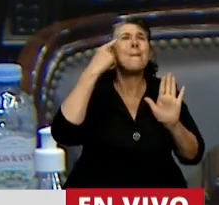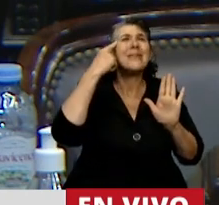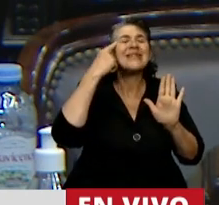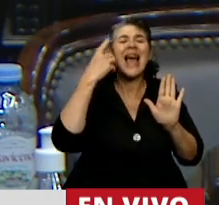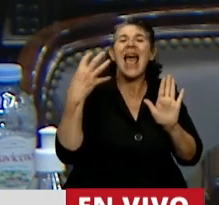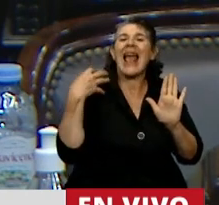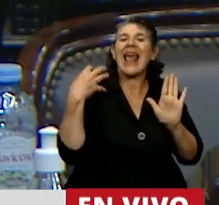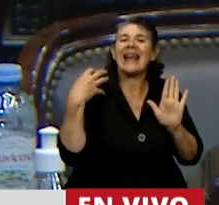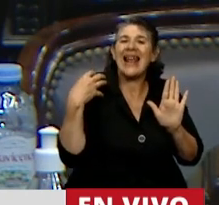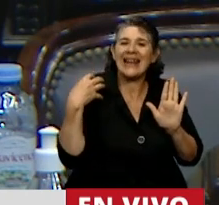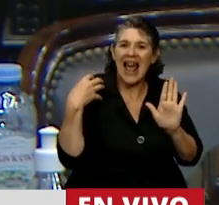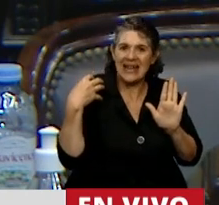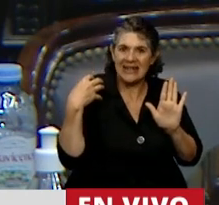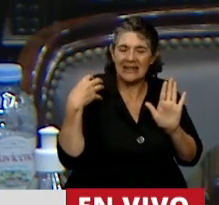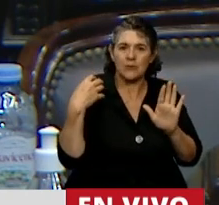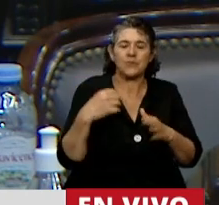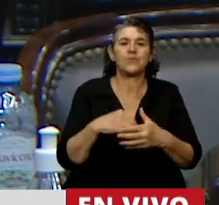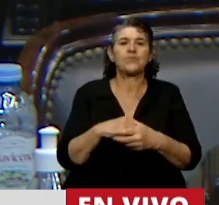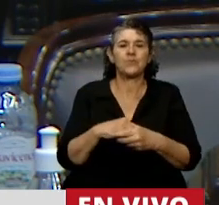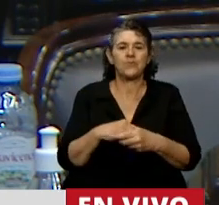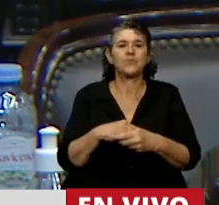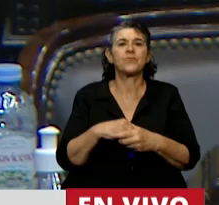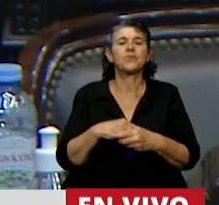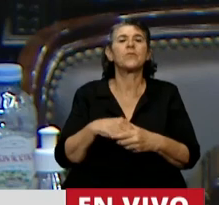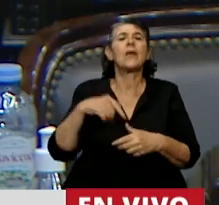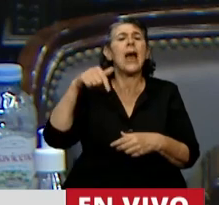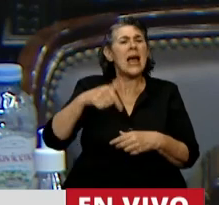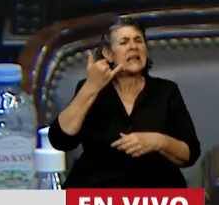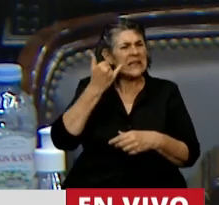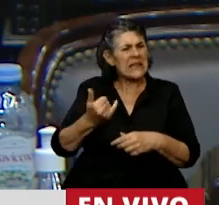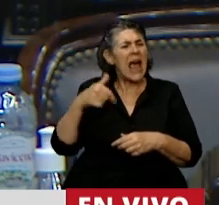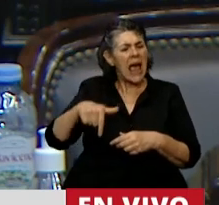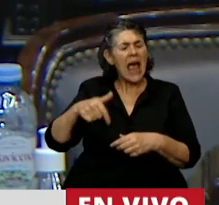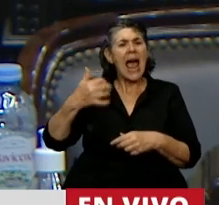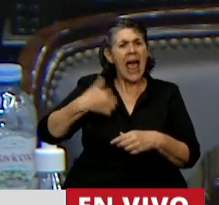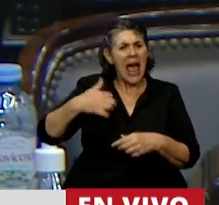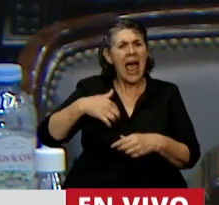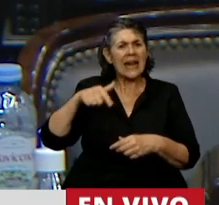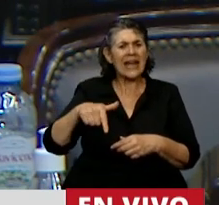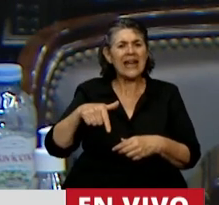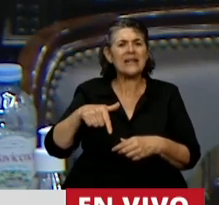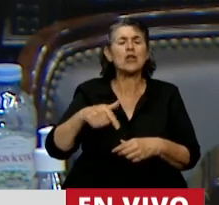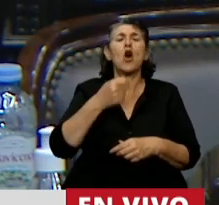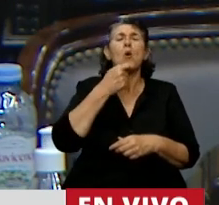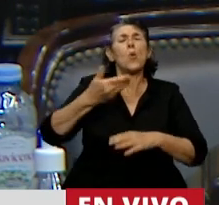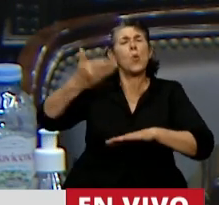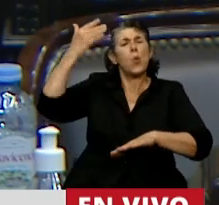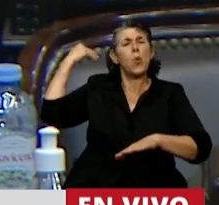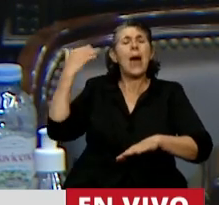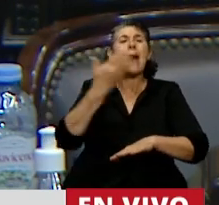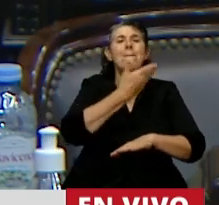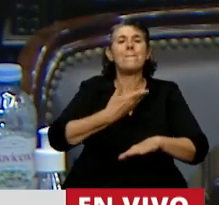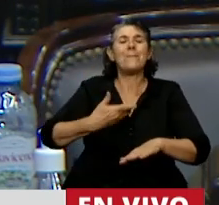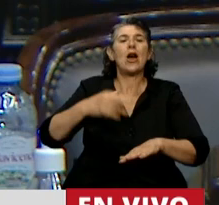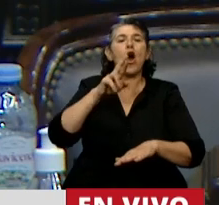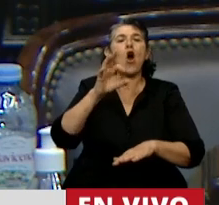Este país las tuvo a lo largo de esa historia, de su historia, cuando trató la iniciativa del presidente Roca para que sea el Estado el